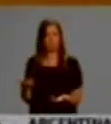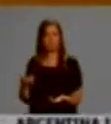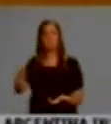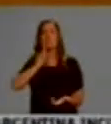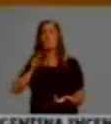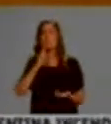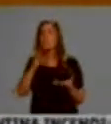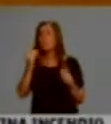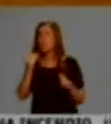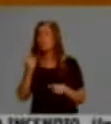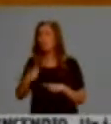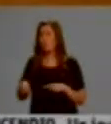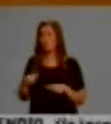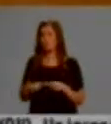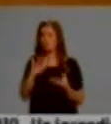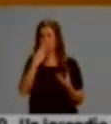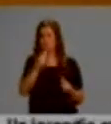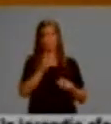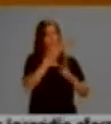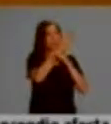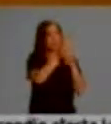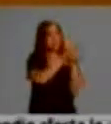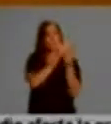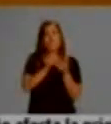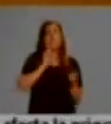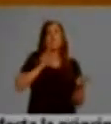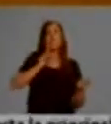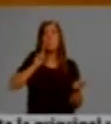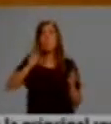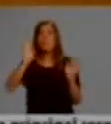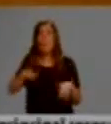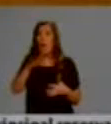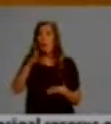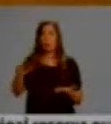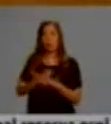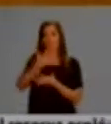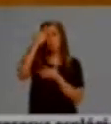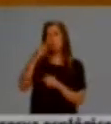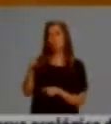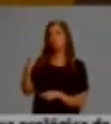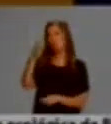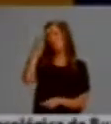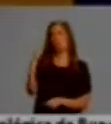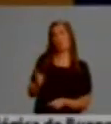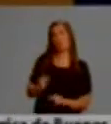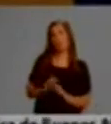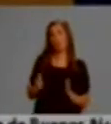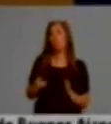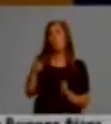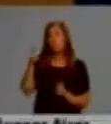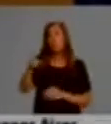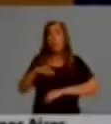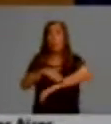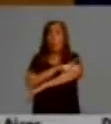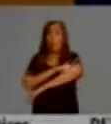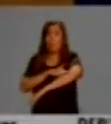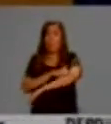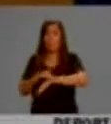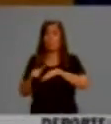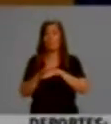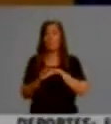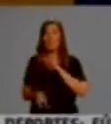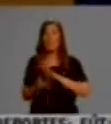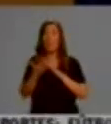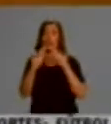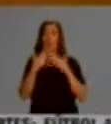mentido tanto y tantas veces y a tantos portavoces que ahora han perdido toda la credibilidad. Tienen el gobierno montado sobre una